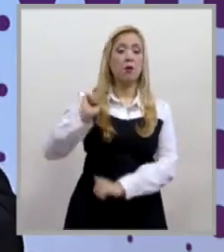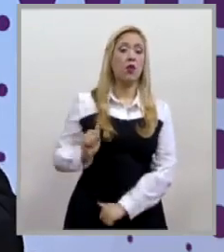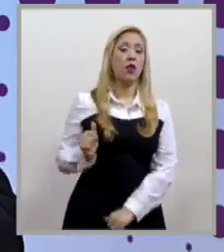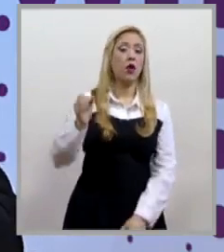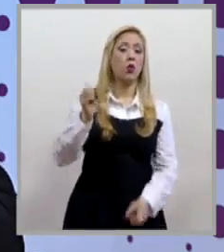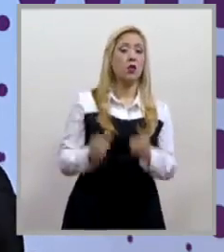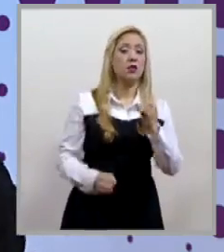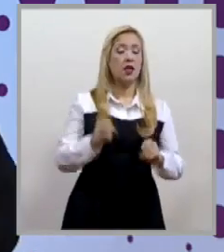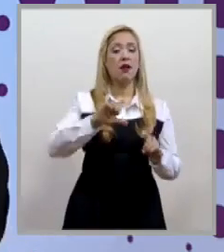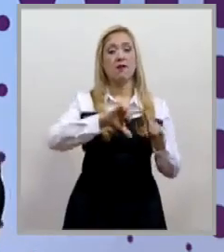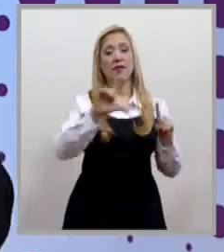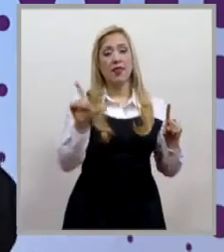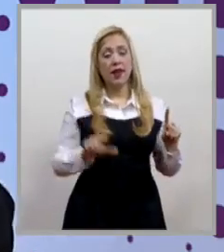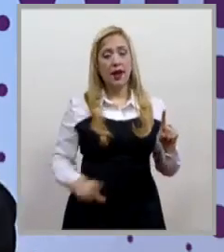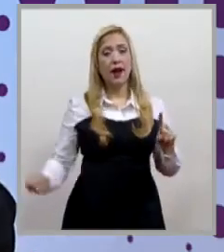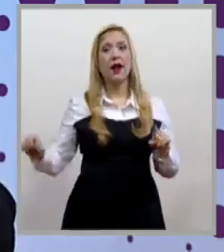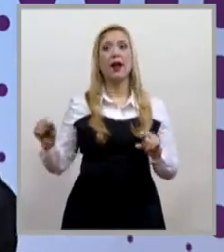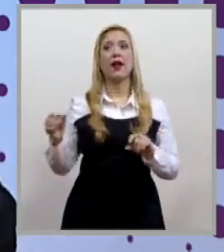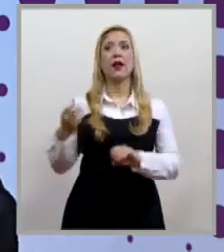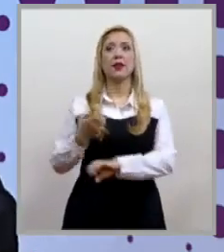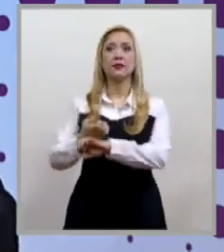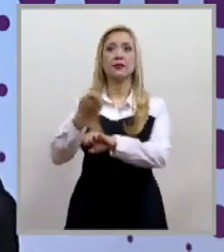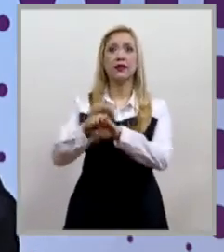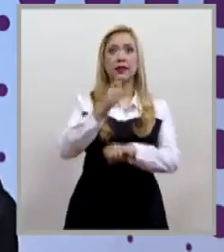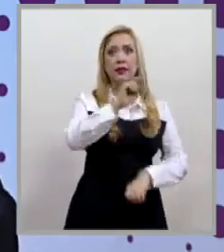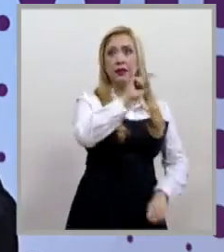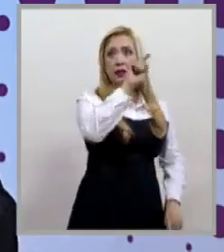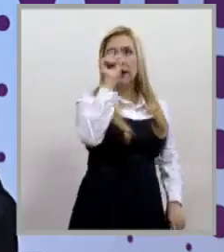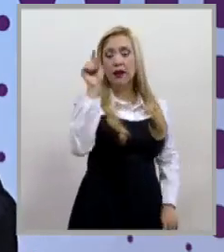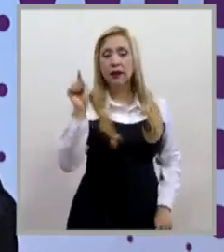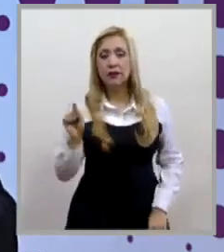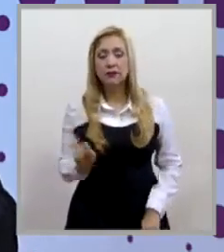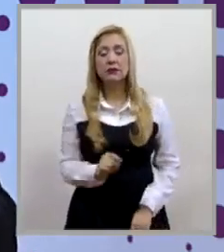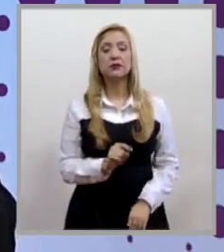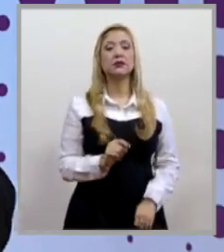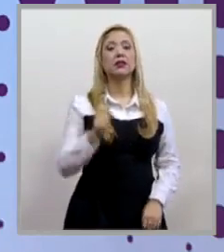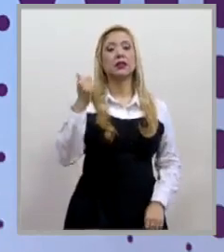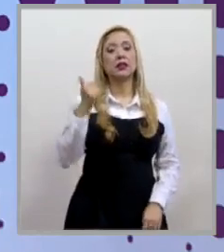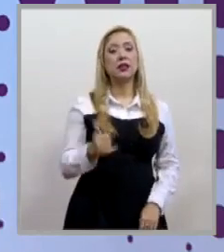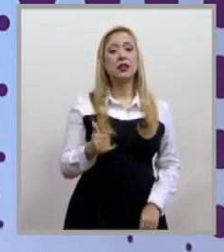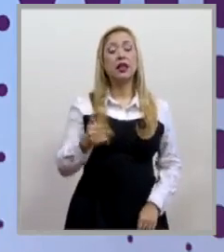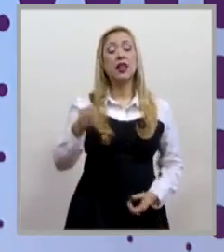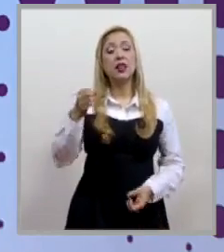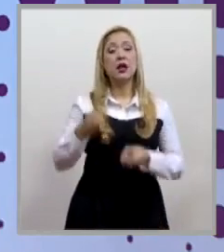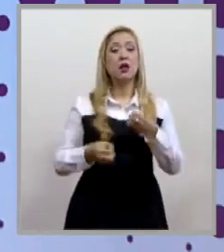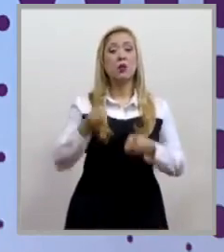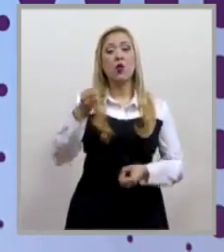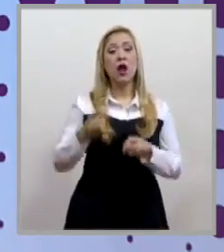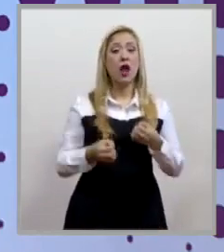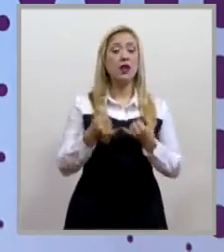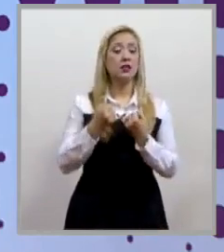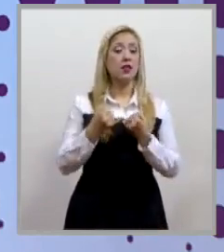Judicial Federal, de los poderes judiciales, de las entidades federativas y de los tribunales